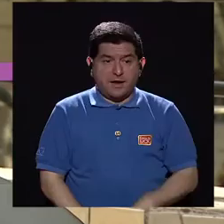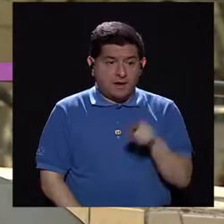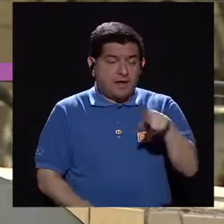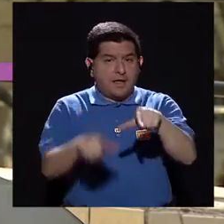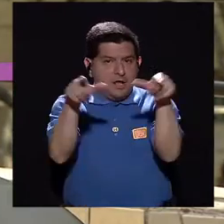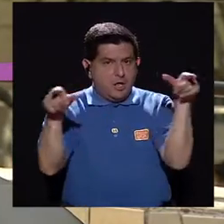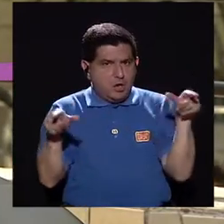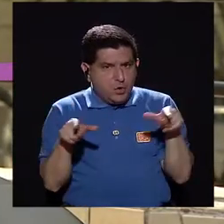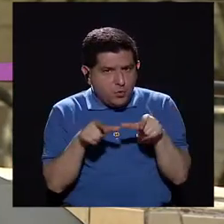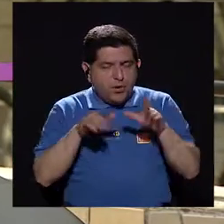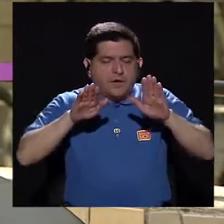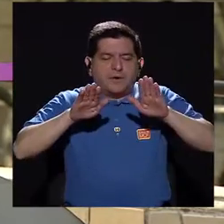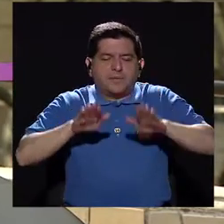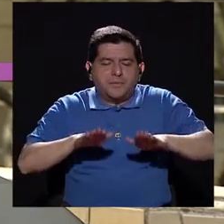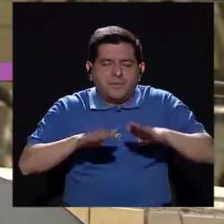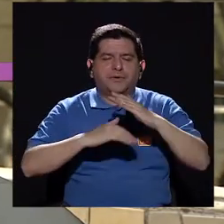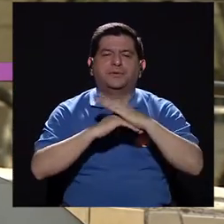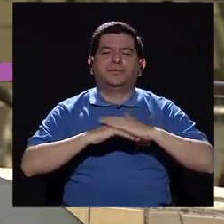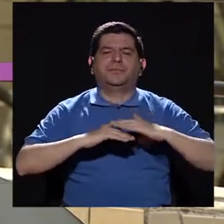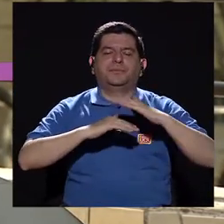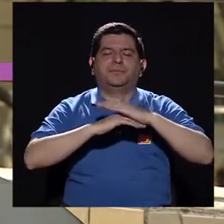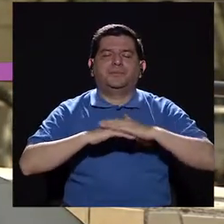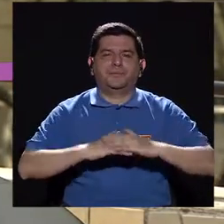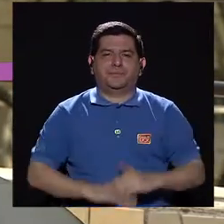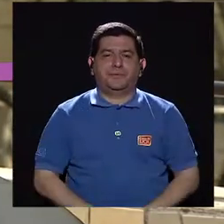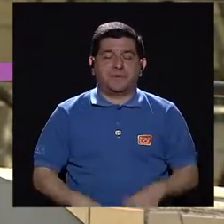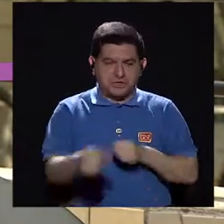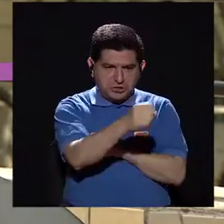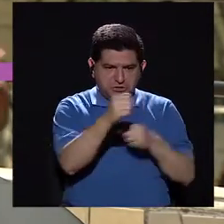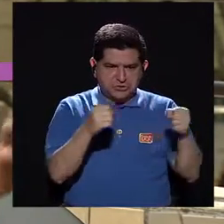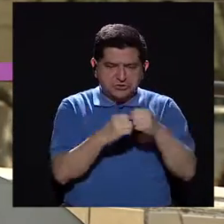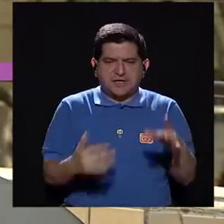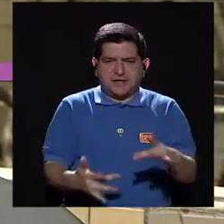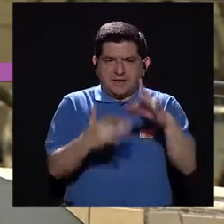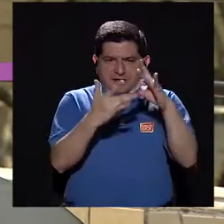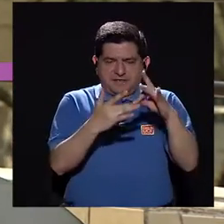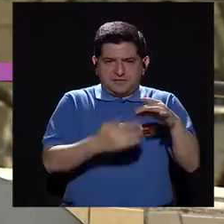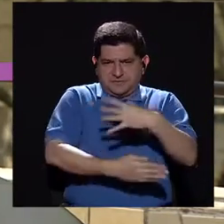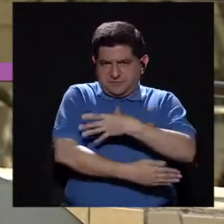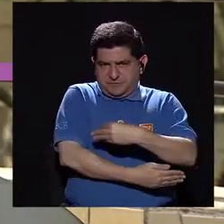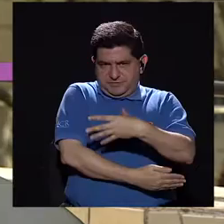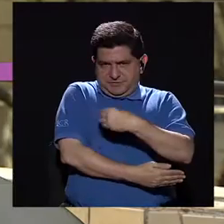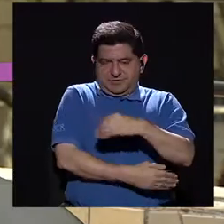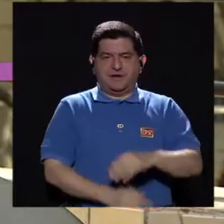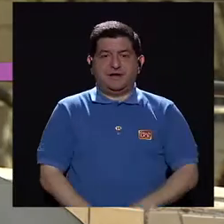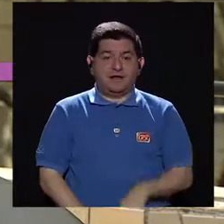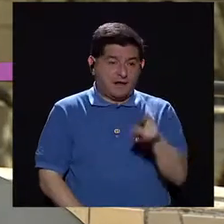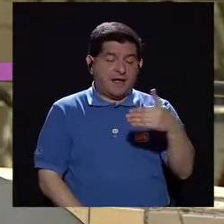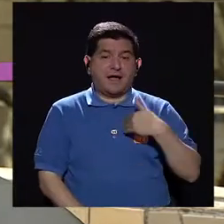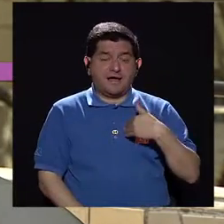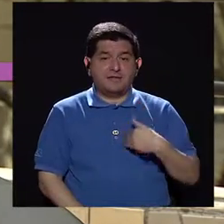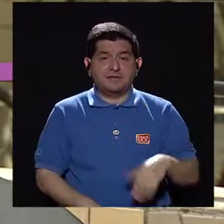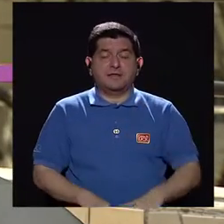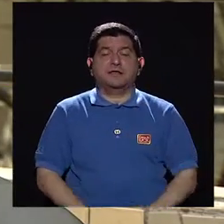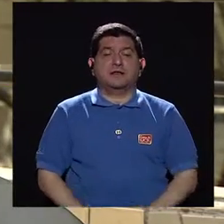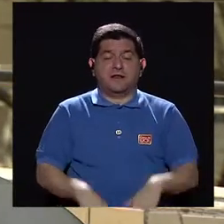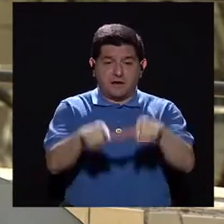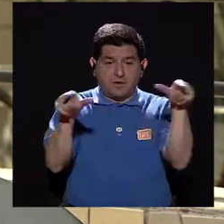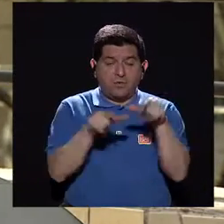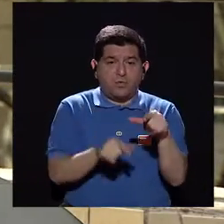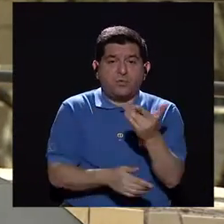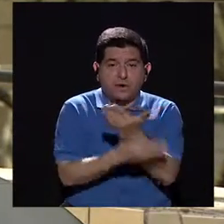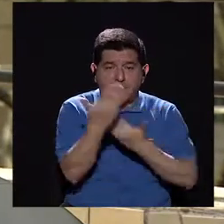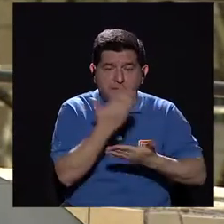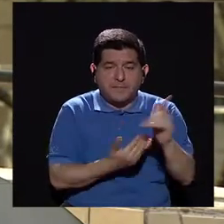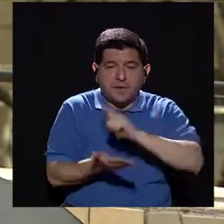mujeres tienen que estar en un lugar tranquilo y cómodo, idealmente una sala de lactancia, donde tenga un